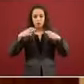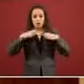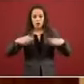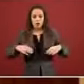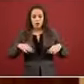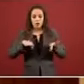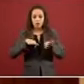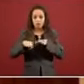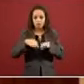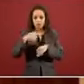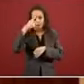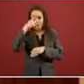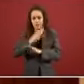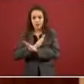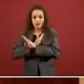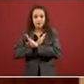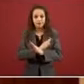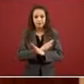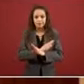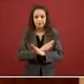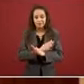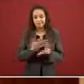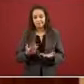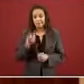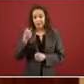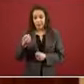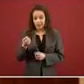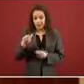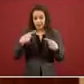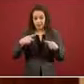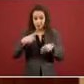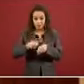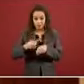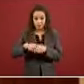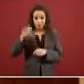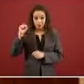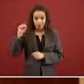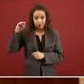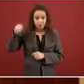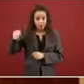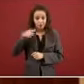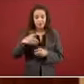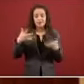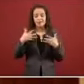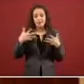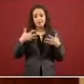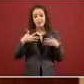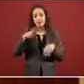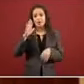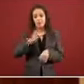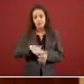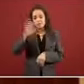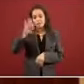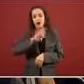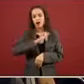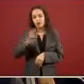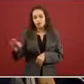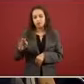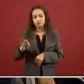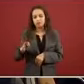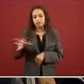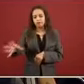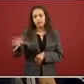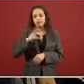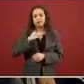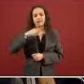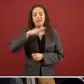las personas que tienen síndrome de Down tienen mayor susceptibilidad a las infecciones. Pero además, en